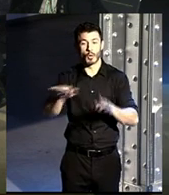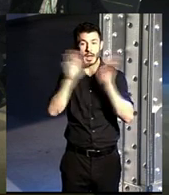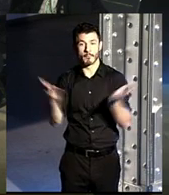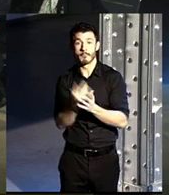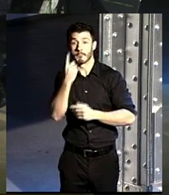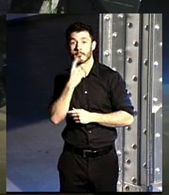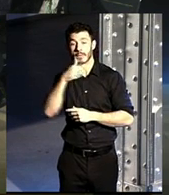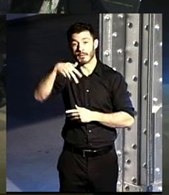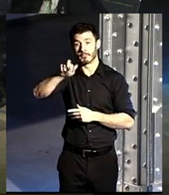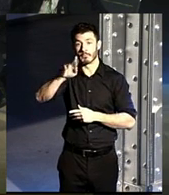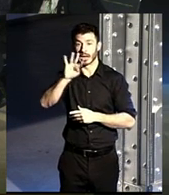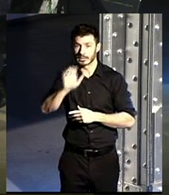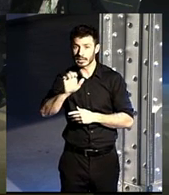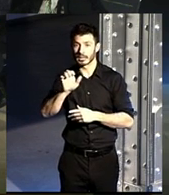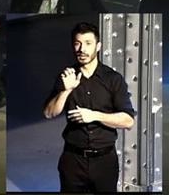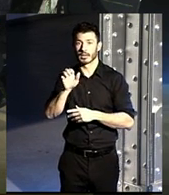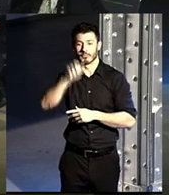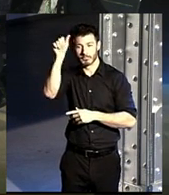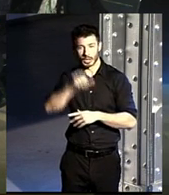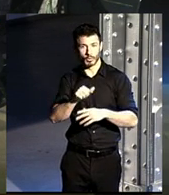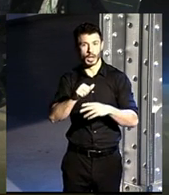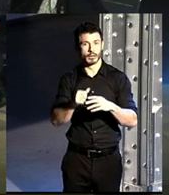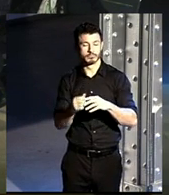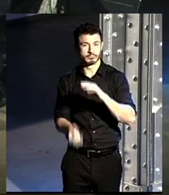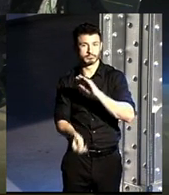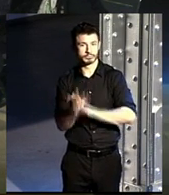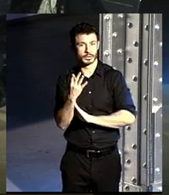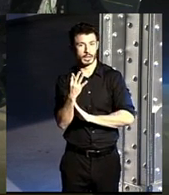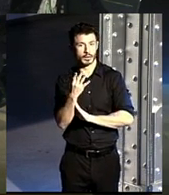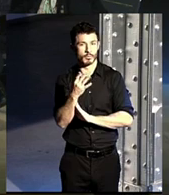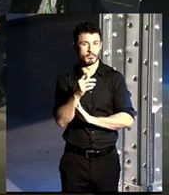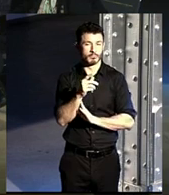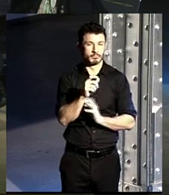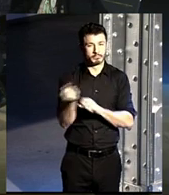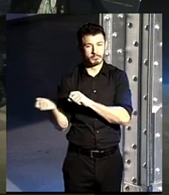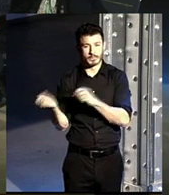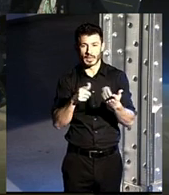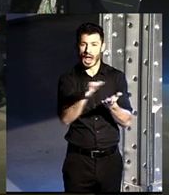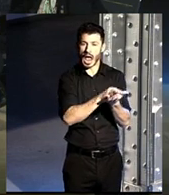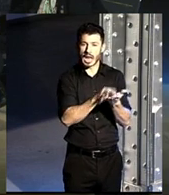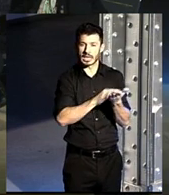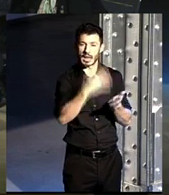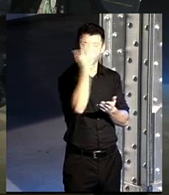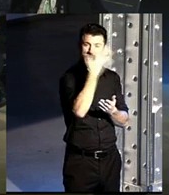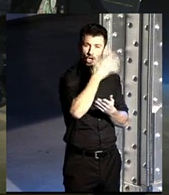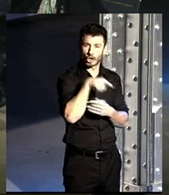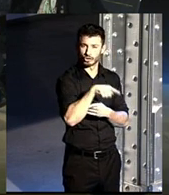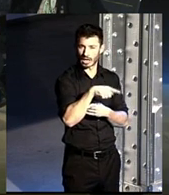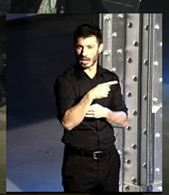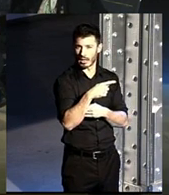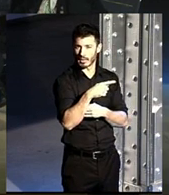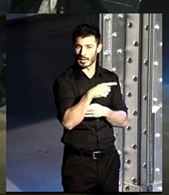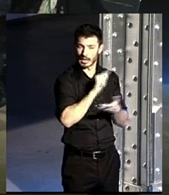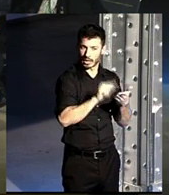la película, que tiene mucho que ver con la isla misteriosa de Verne, en cierto sentido, ¿no? Que es la supervivencia en un medio... Sí, pero es